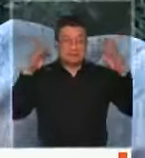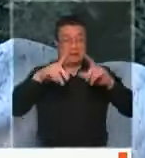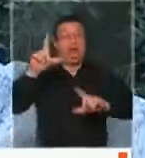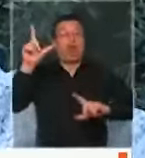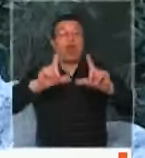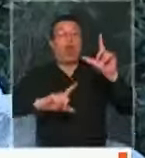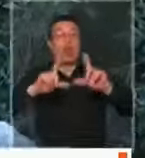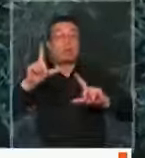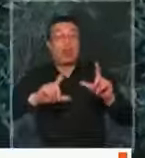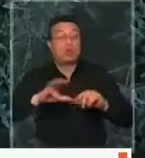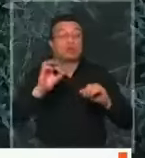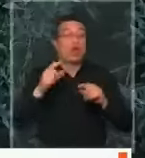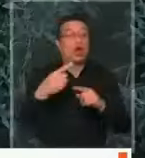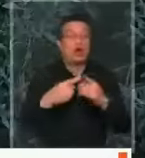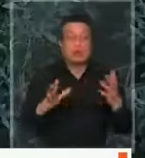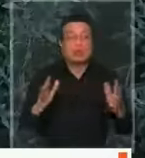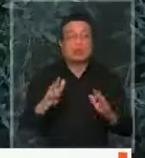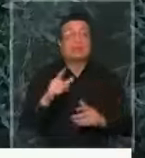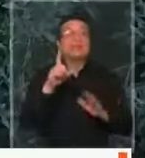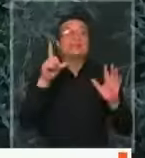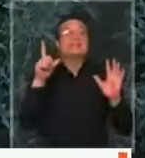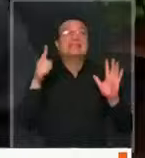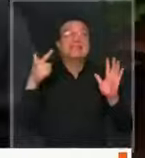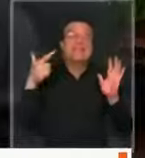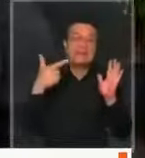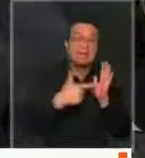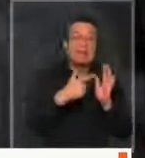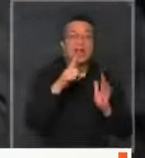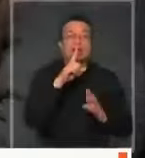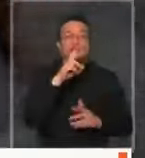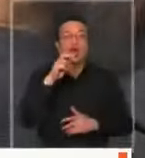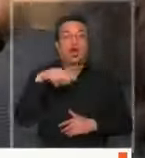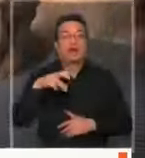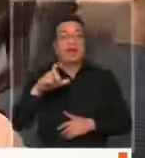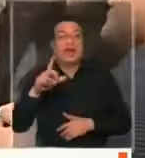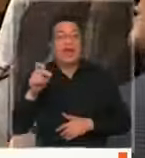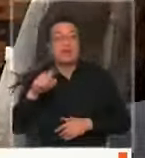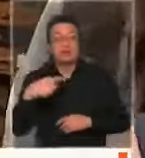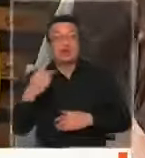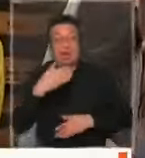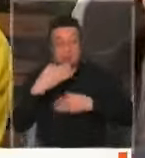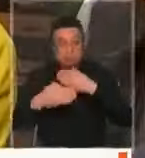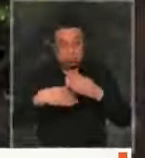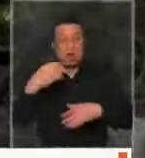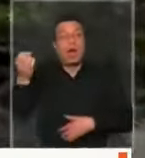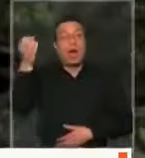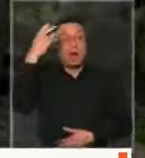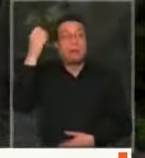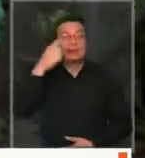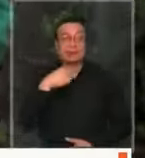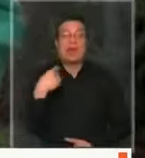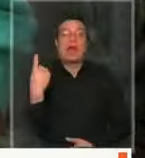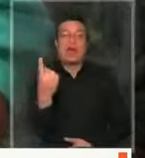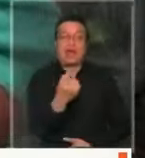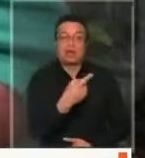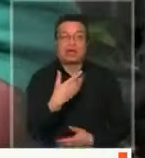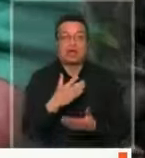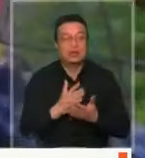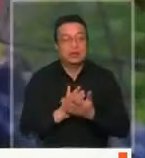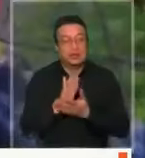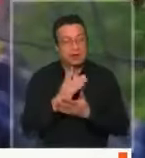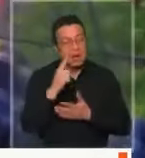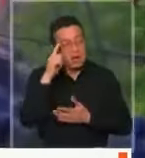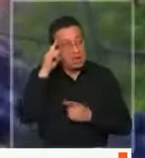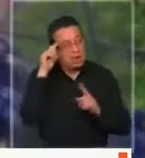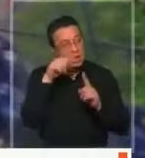Lollapalooza o de esa escala, estamos hablando de 7.000 toneladas. Desde la producción dice que fue un proceso de aprendizaje para todos. Partieron con la idea en ese